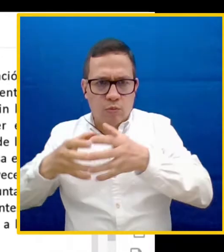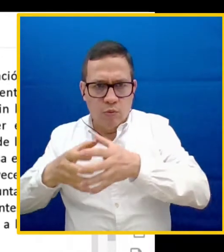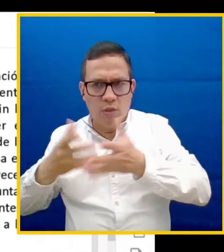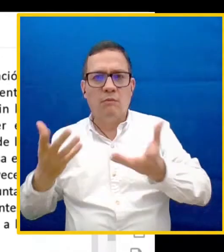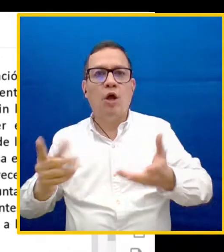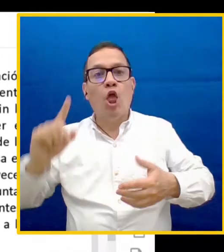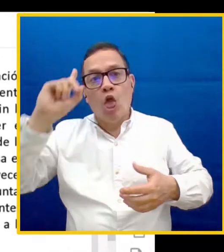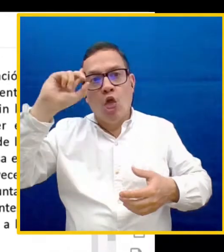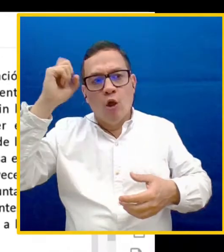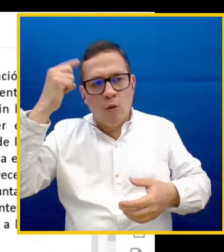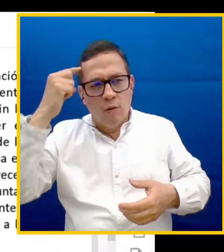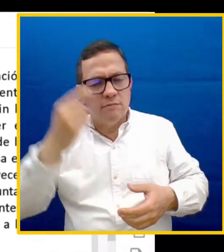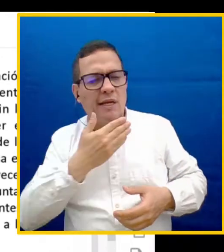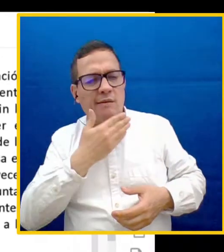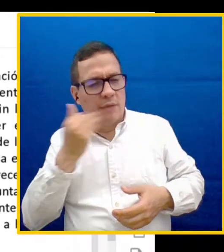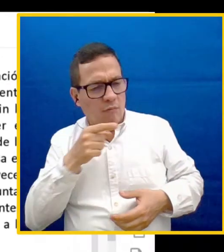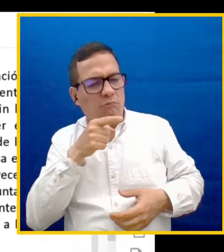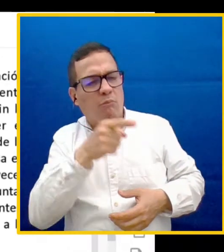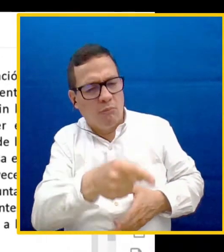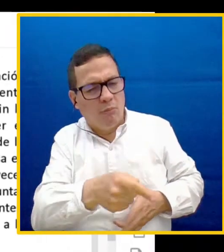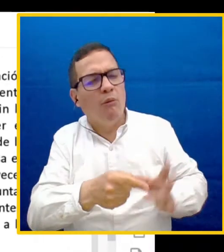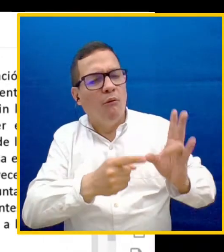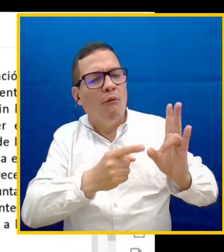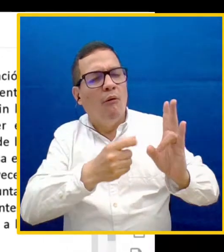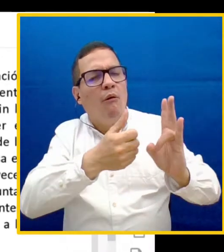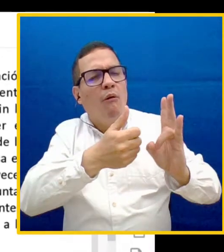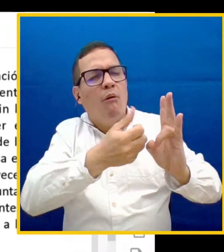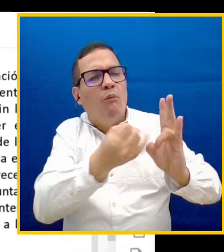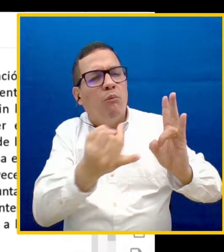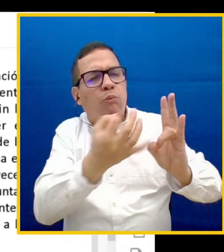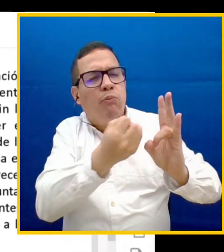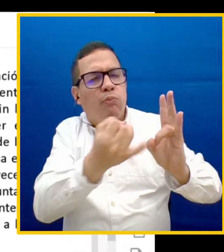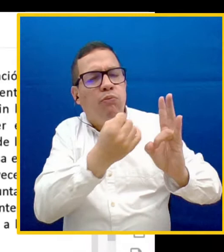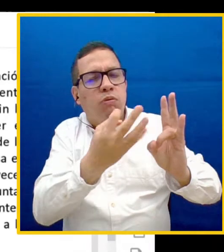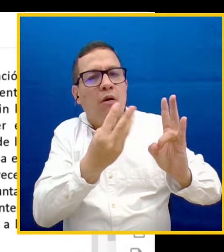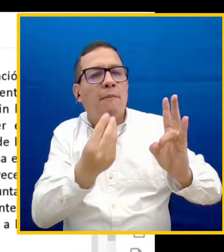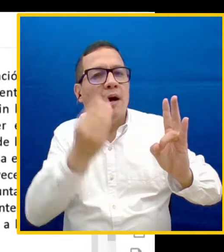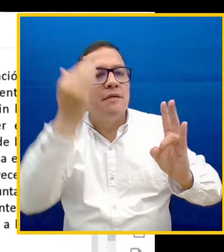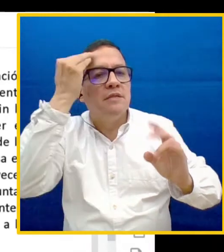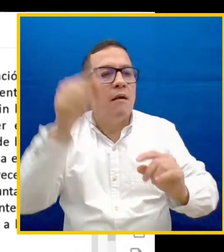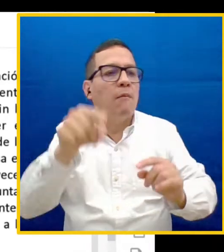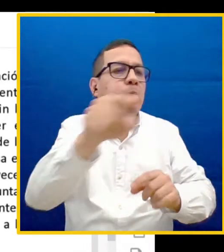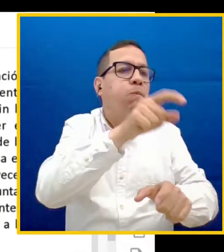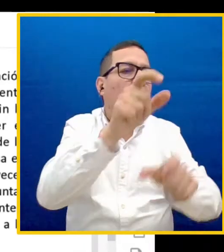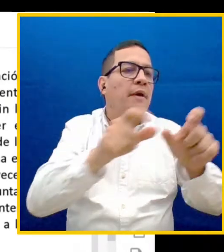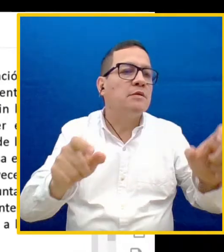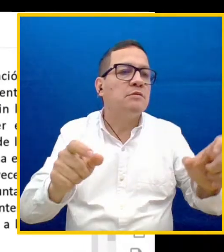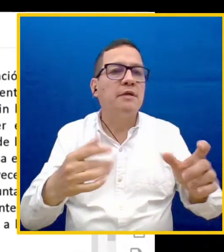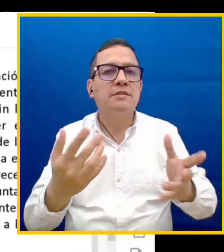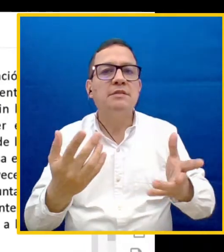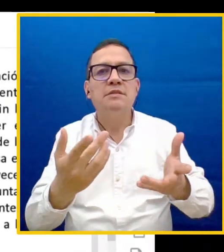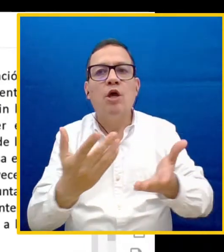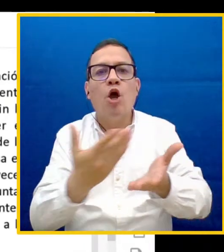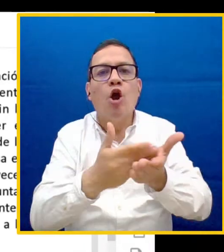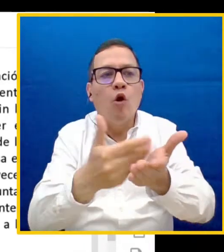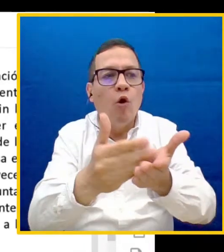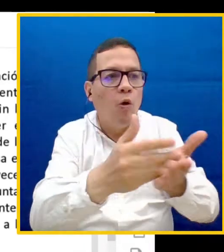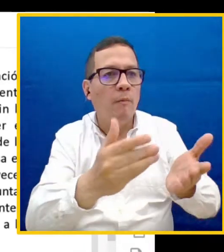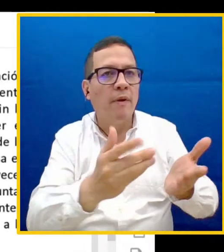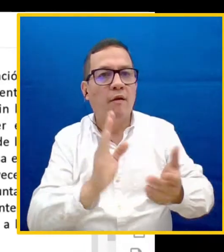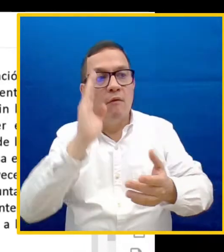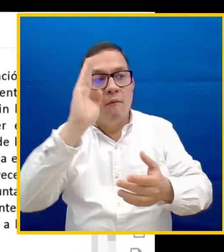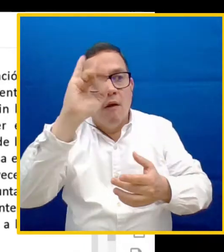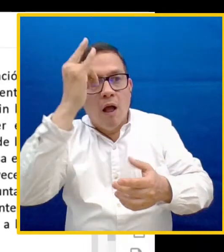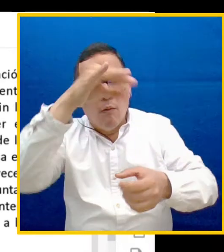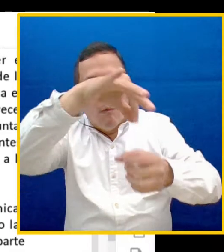autoridades gubernativas cuando desean conocer las opiniones de los consumidores, los futuros votantes o la llamada